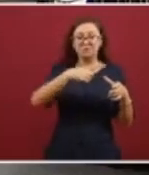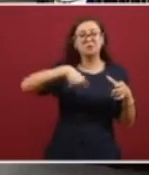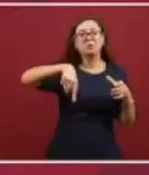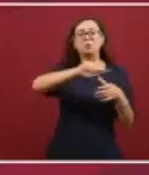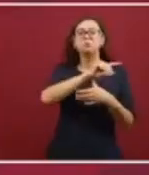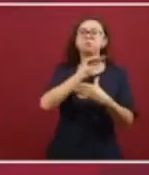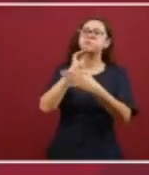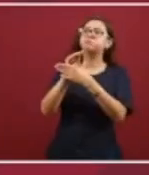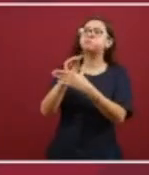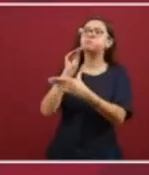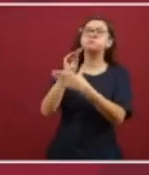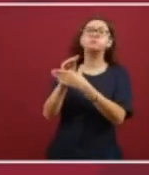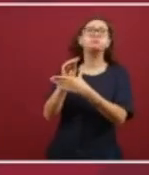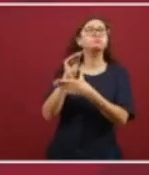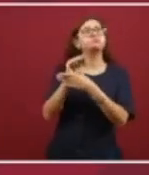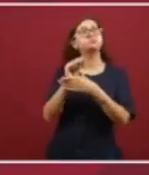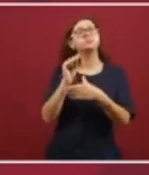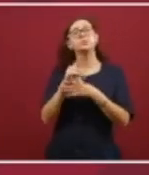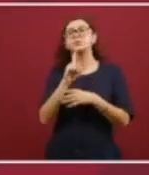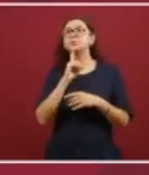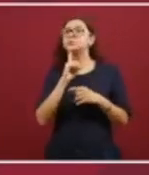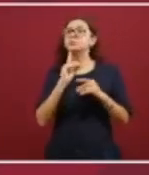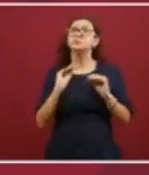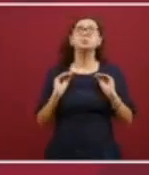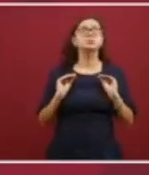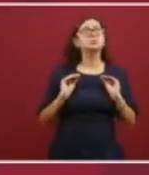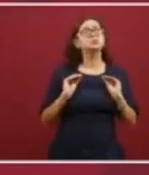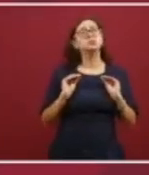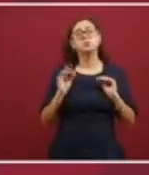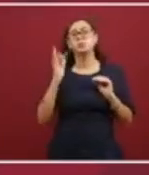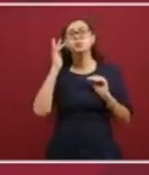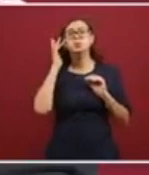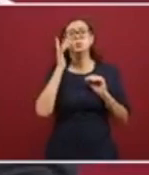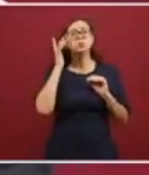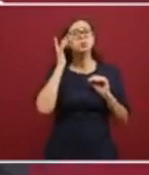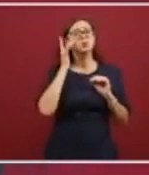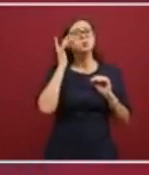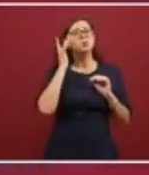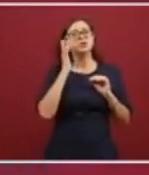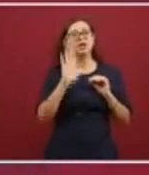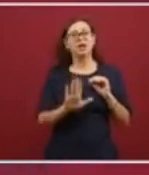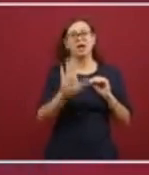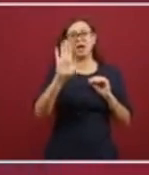nada, se callaron como momias.